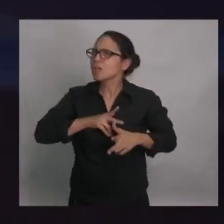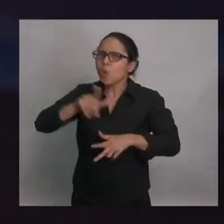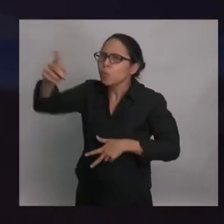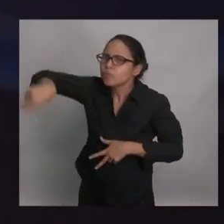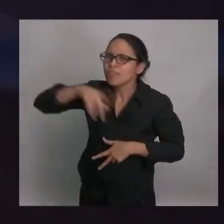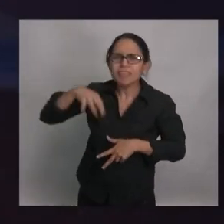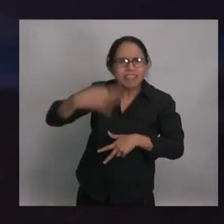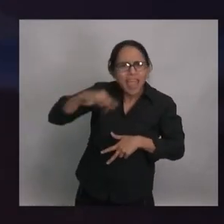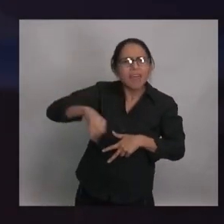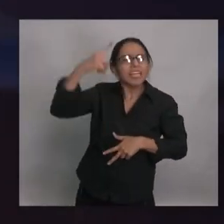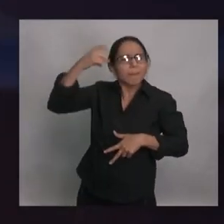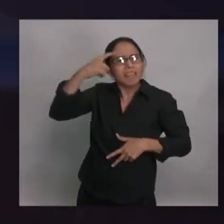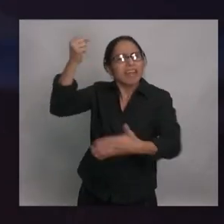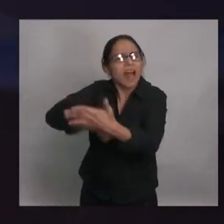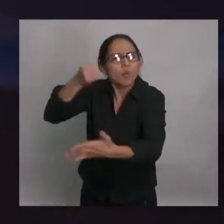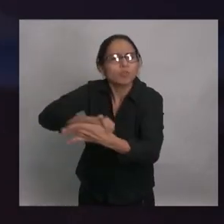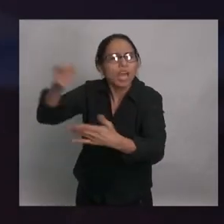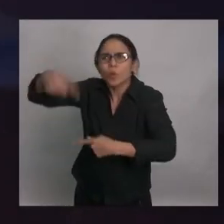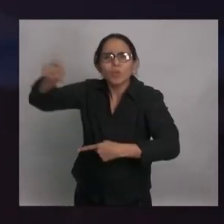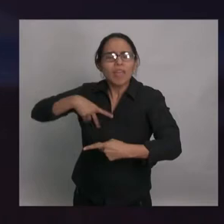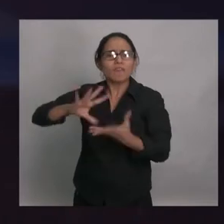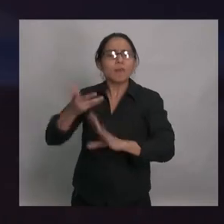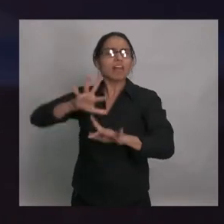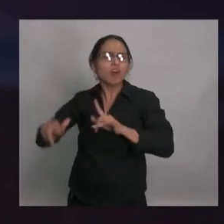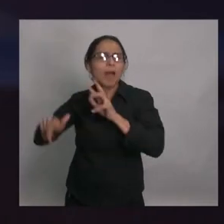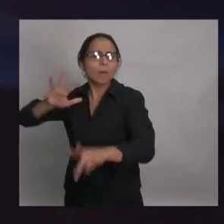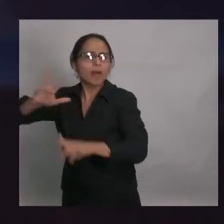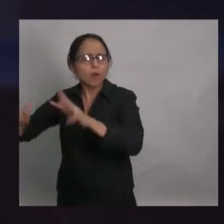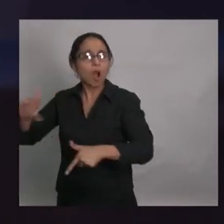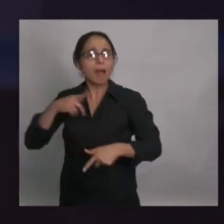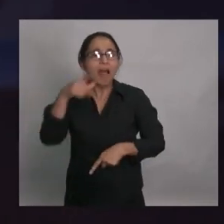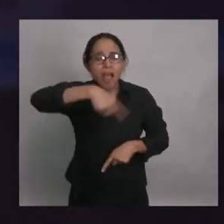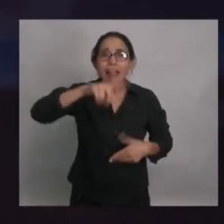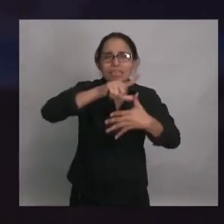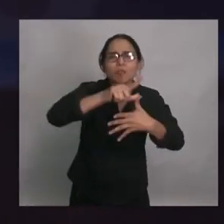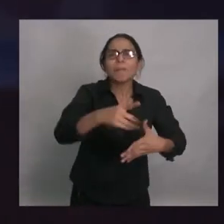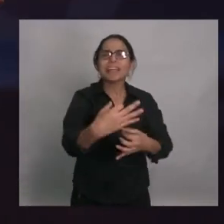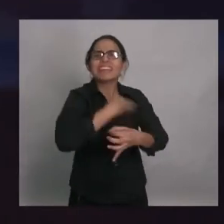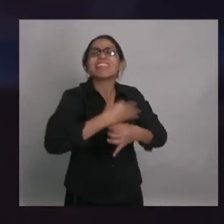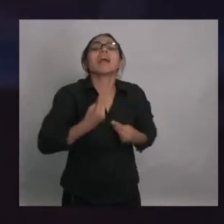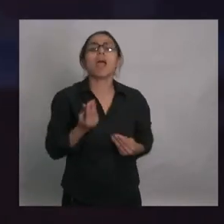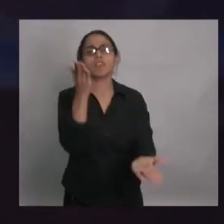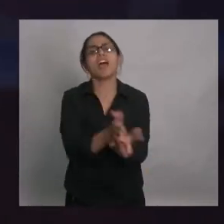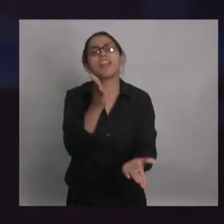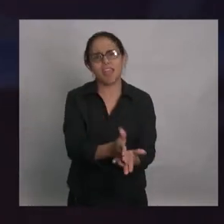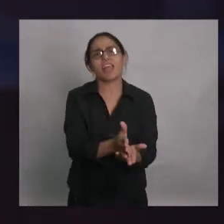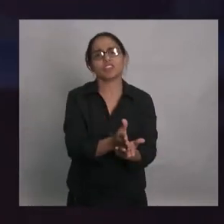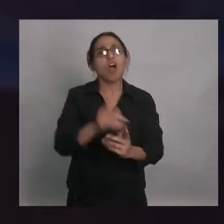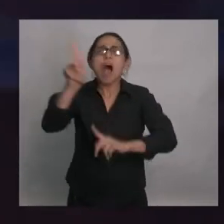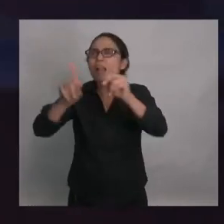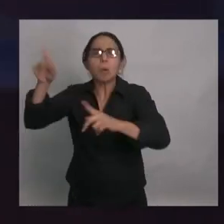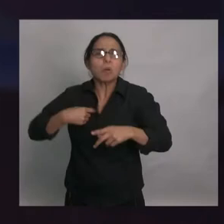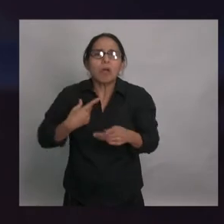lo aprendimos de vosotras y de vosotros nos enseñáis derechos y hay gente que no lo quiere entender nosotros lo hemos entendido y